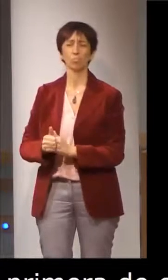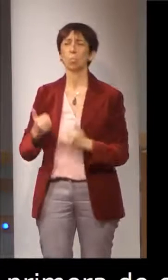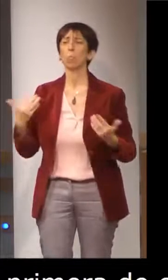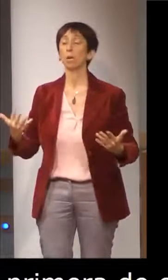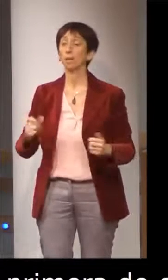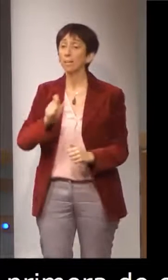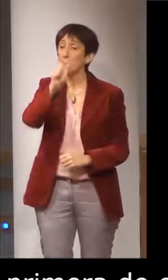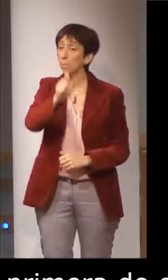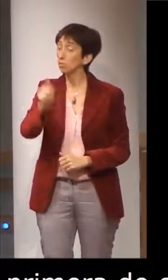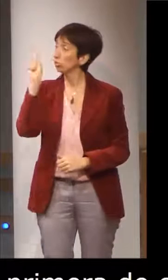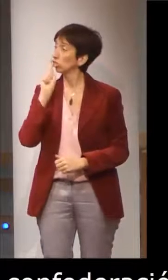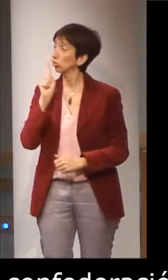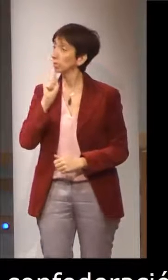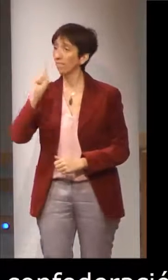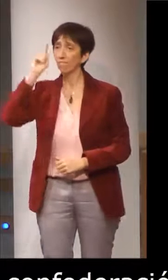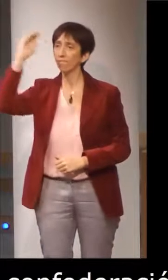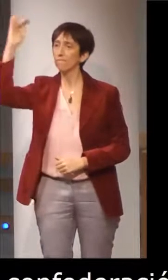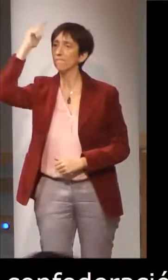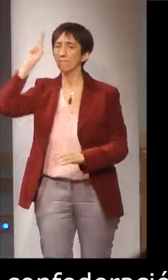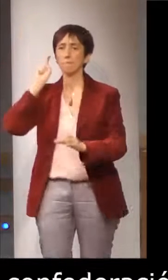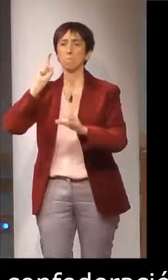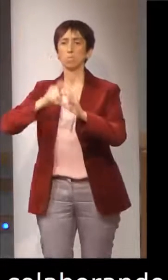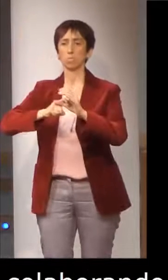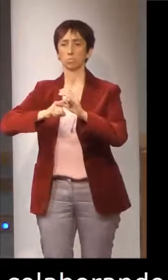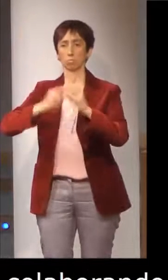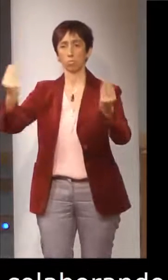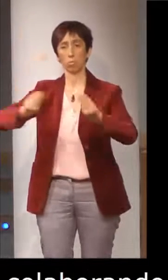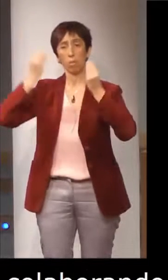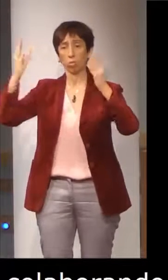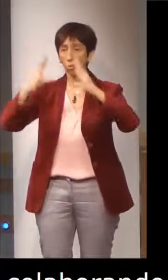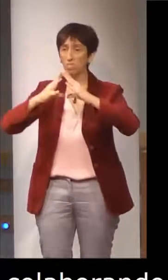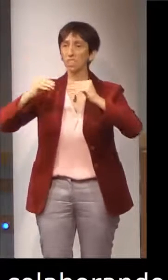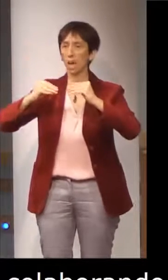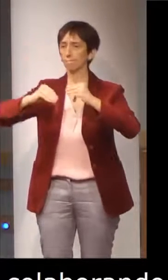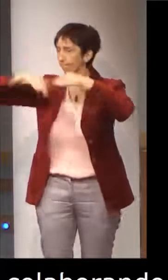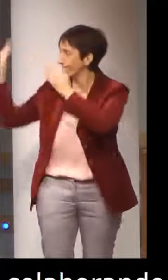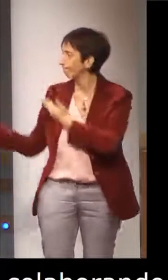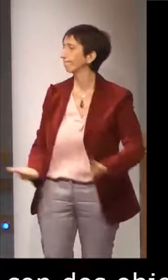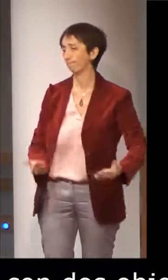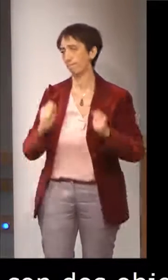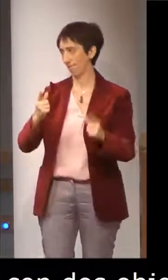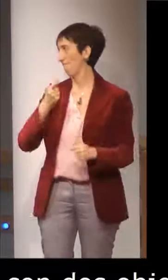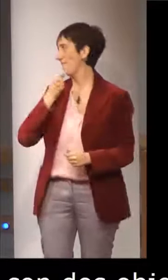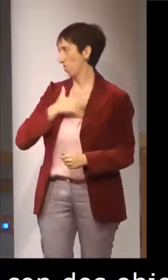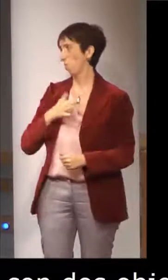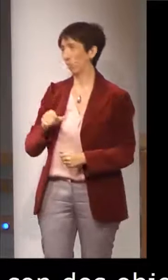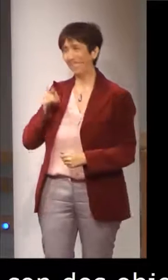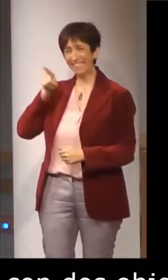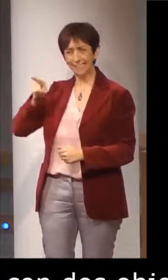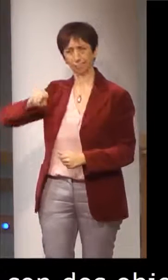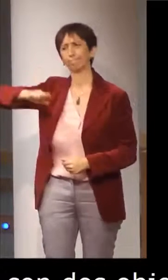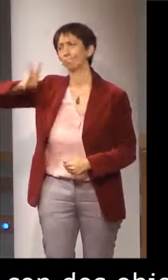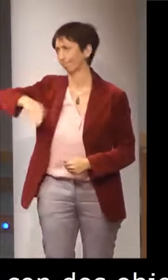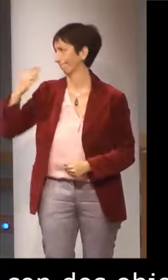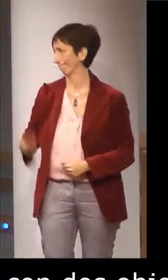distancia con dos objetivos fundamentales. Uno, dar prioridad a la atención de las personas sordas